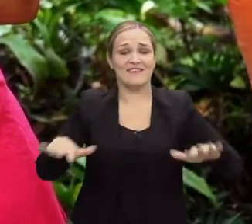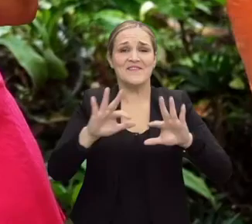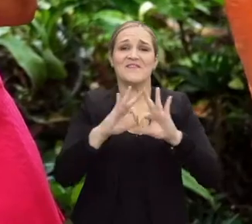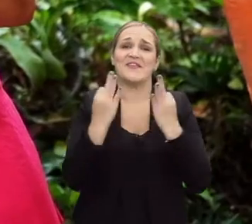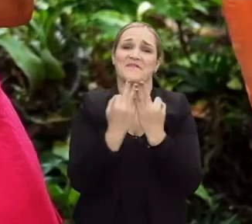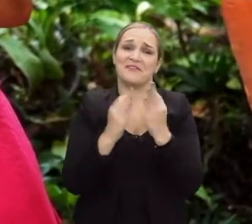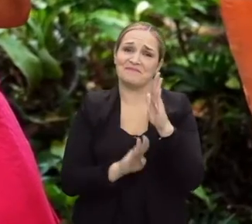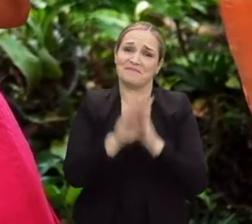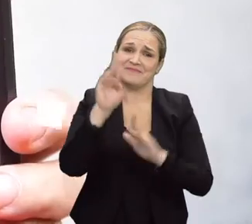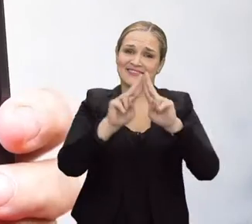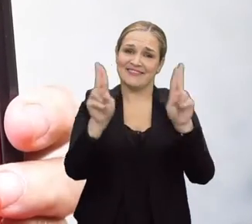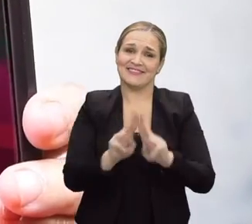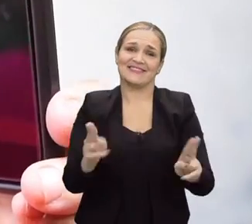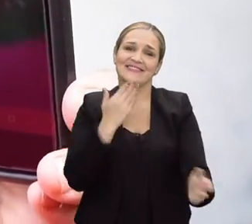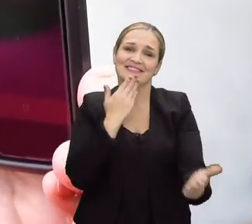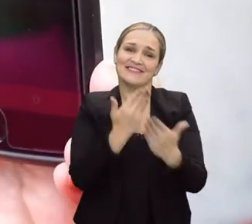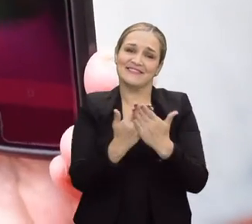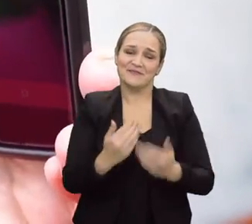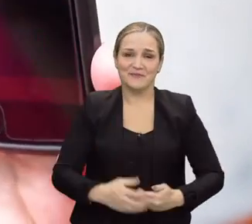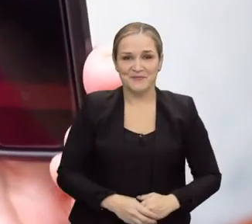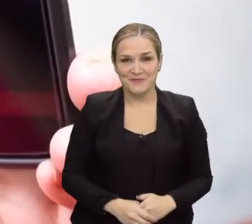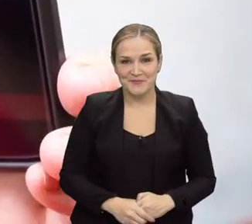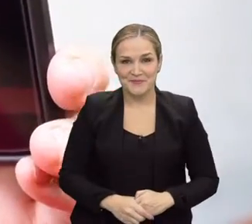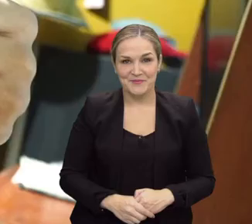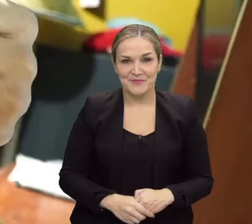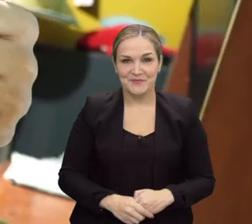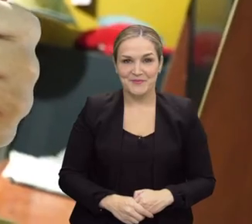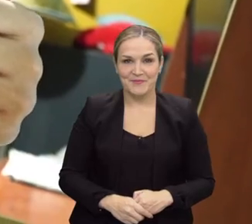especial para nosotros, la familia.